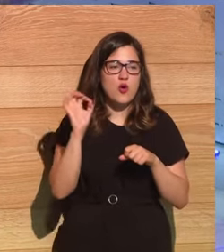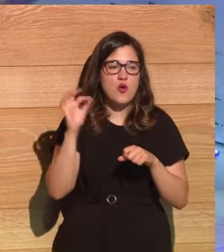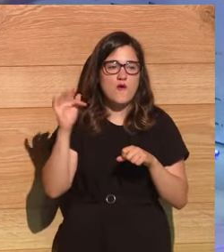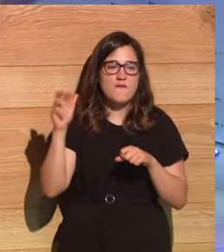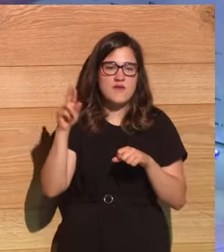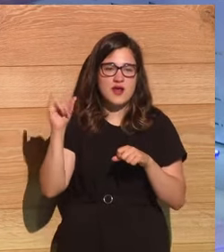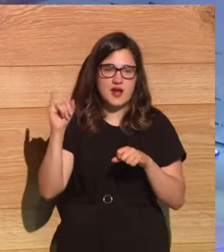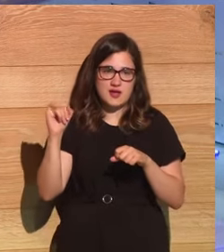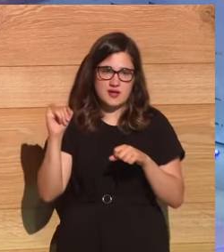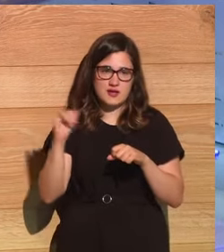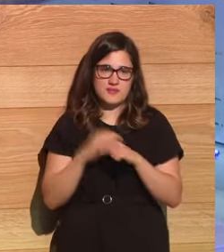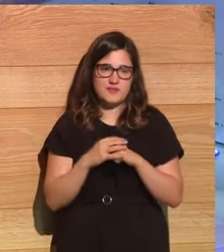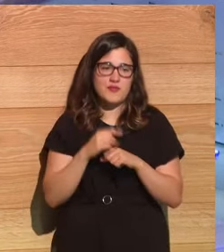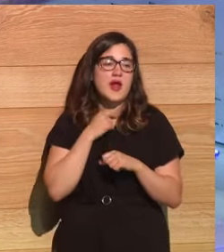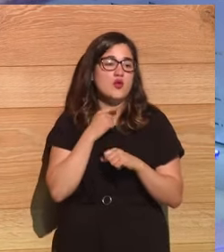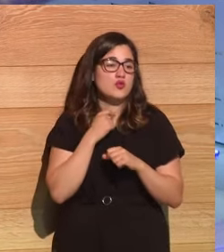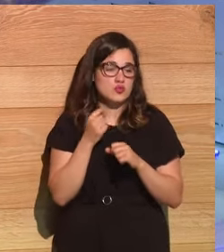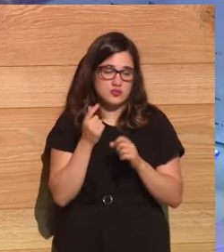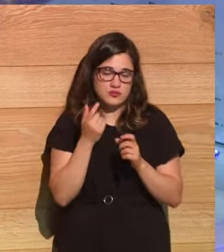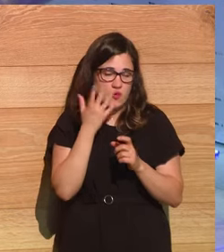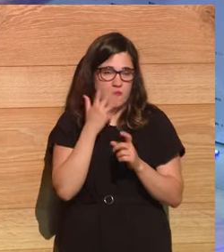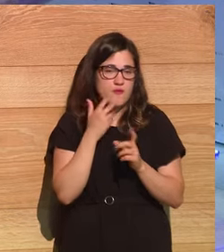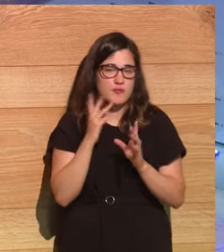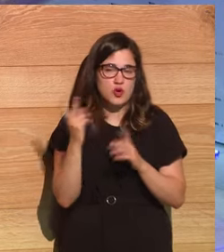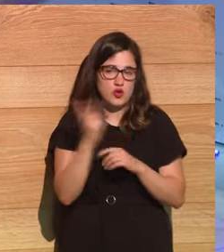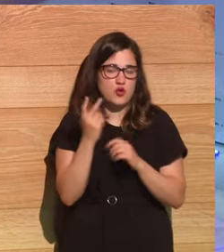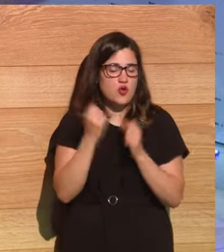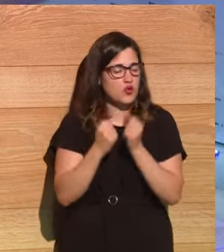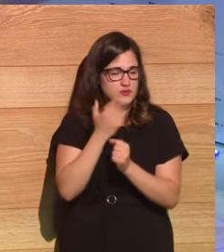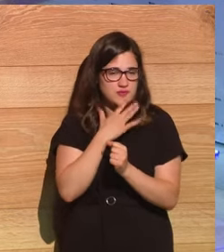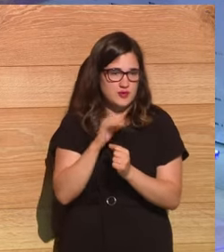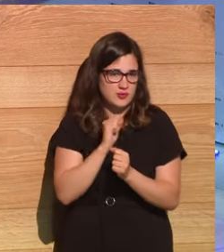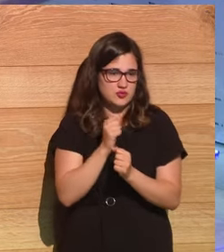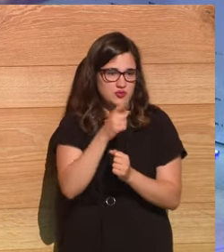Para gustos colores, pero ambos son extraordinarios coches.